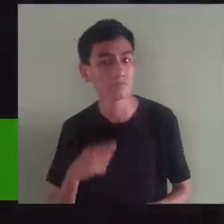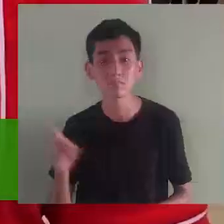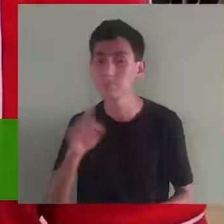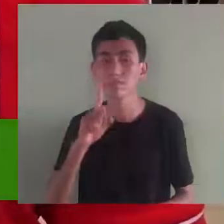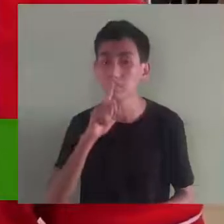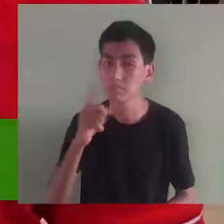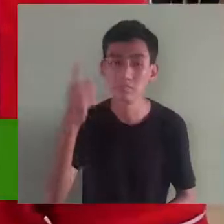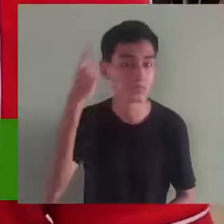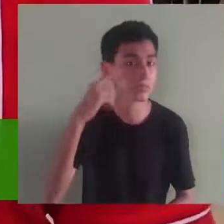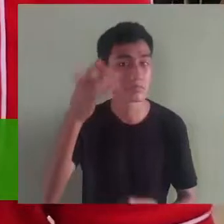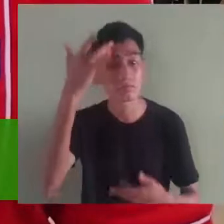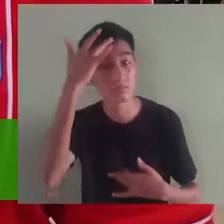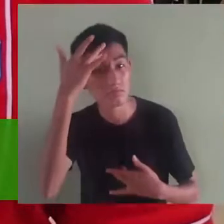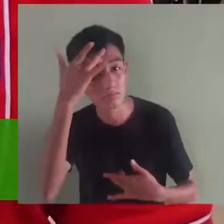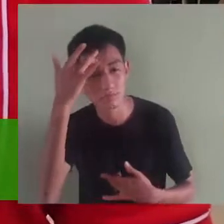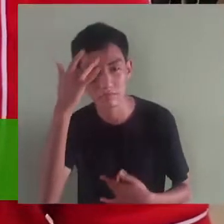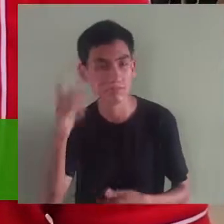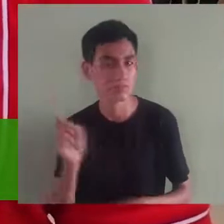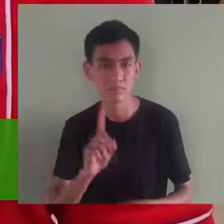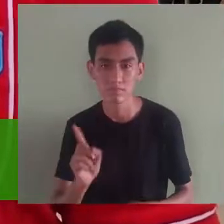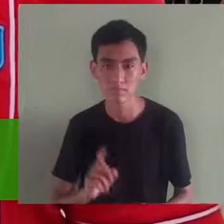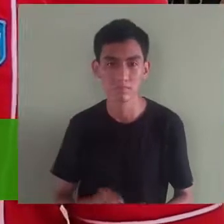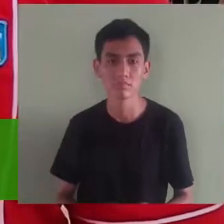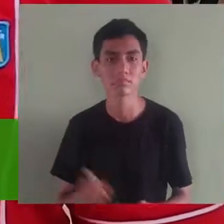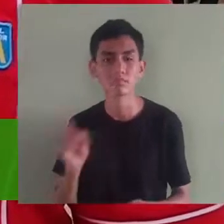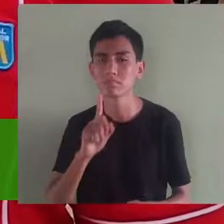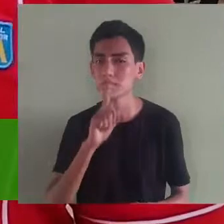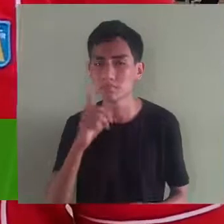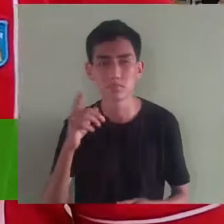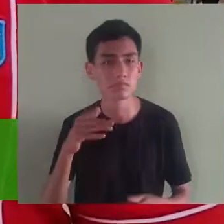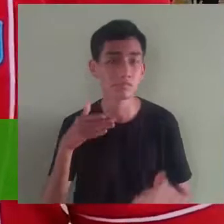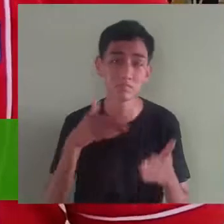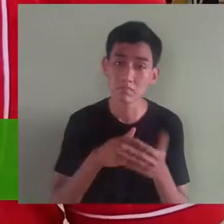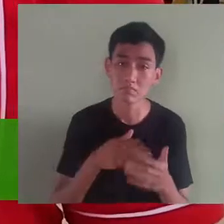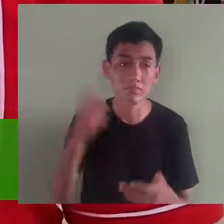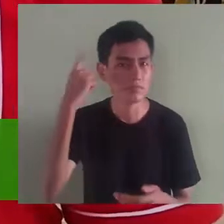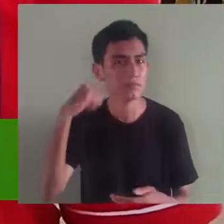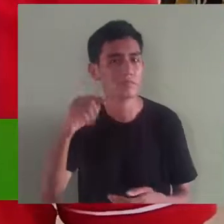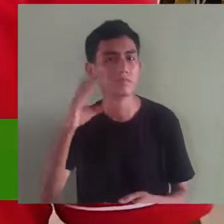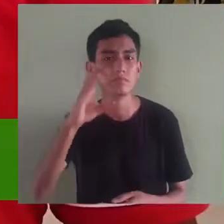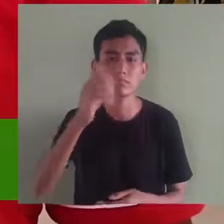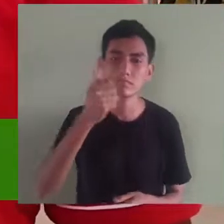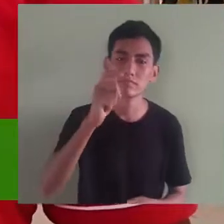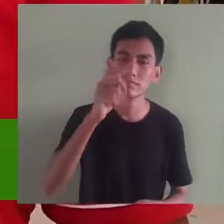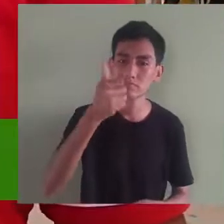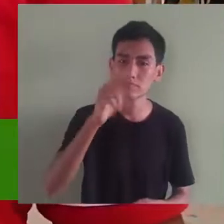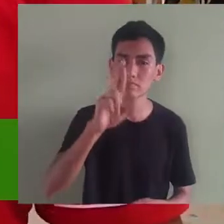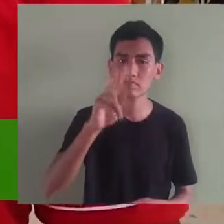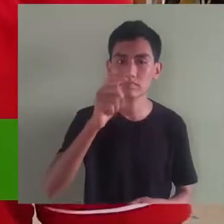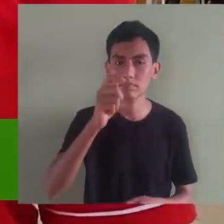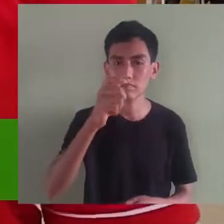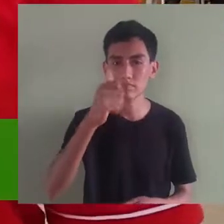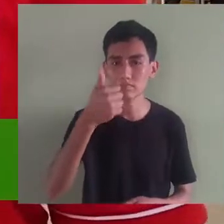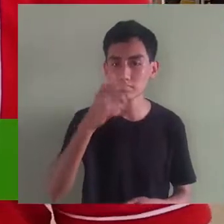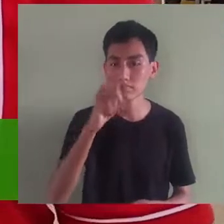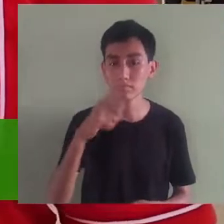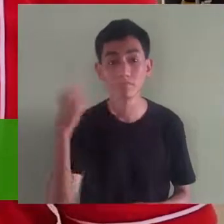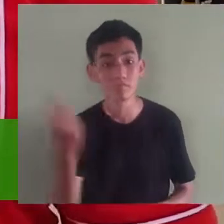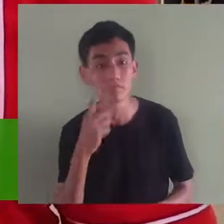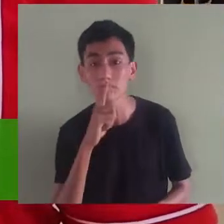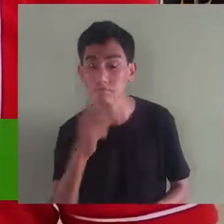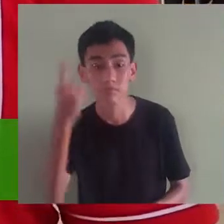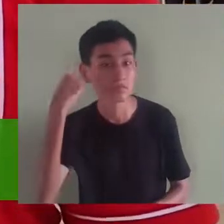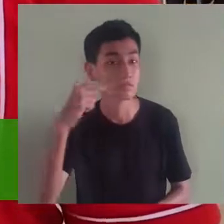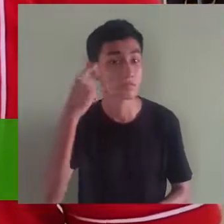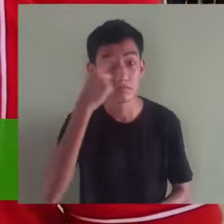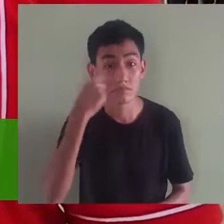enfermedad específica, no es el tratamiento para los cataratas, glaucoma, no, solamente para la resequedad de los